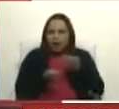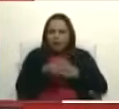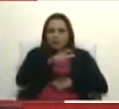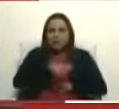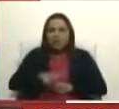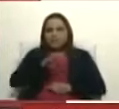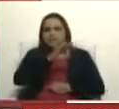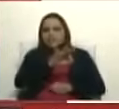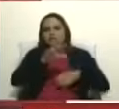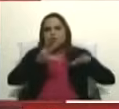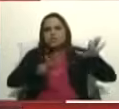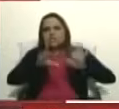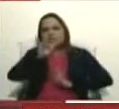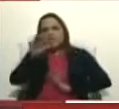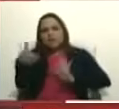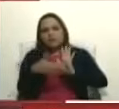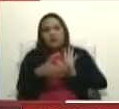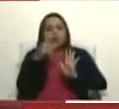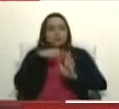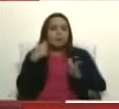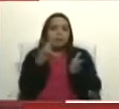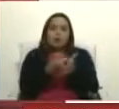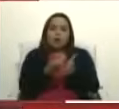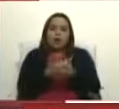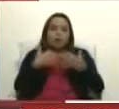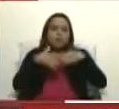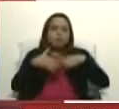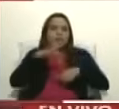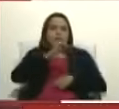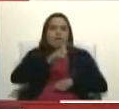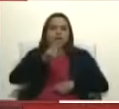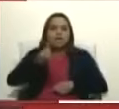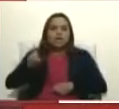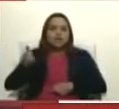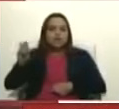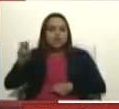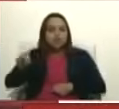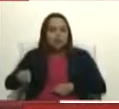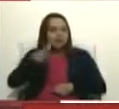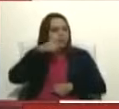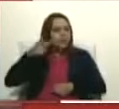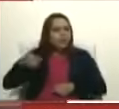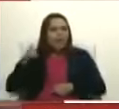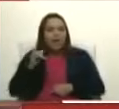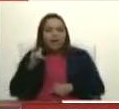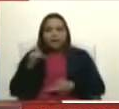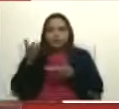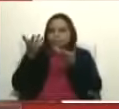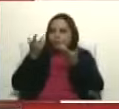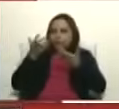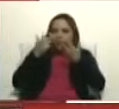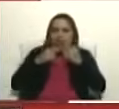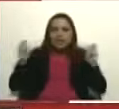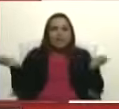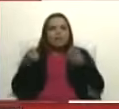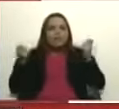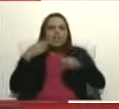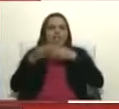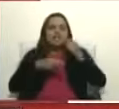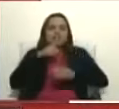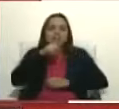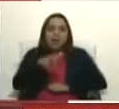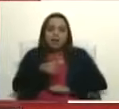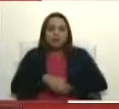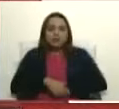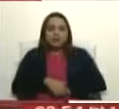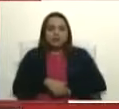no son empleados de la Exxon. Hay gente manipulada. Esas campañas hacen daño.